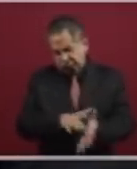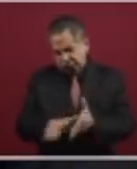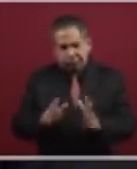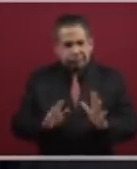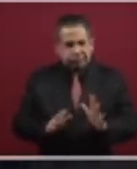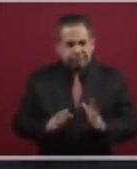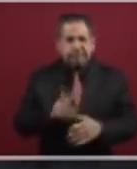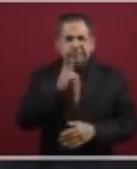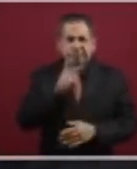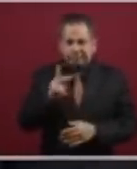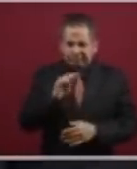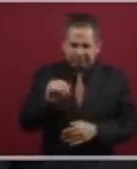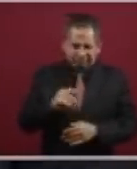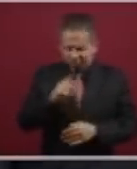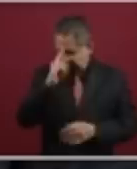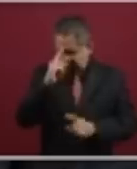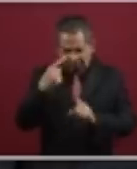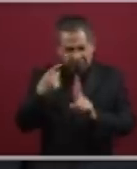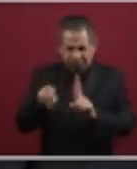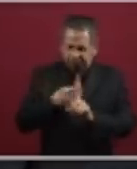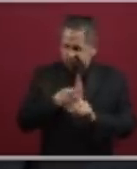a Pemex como una prioridad